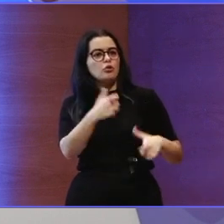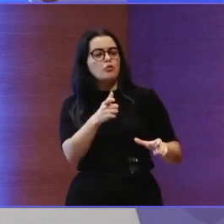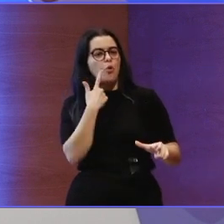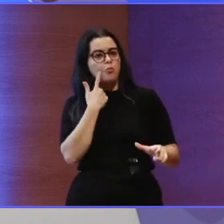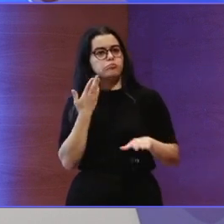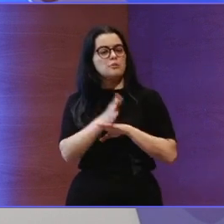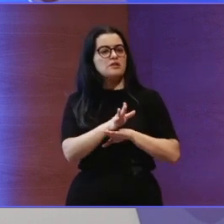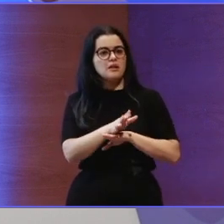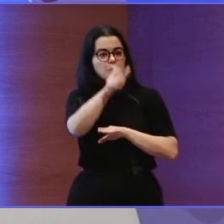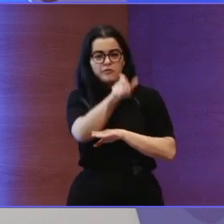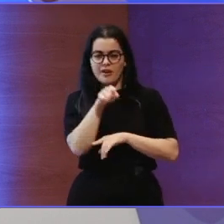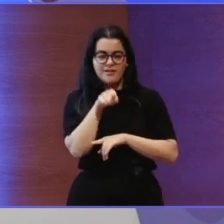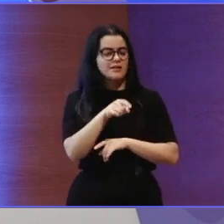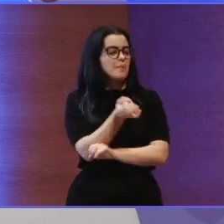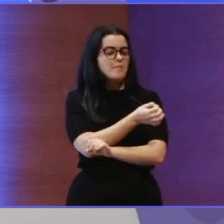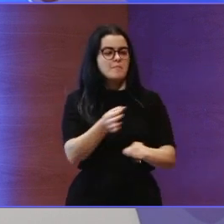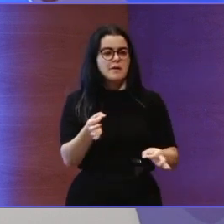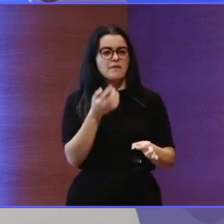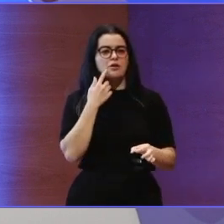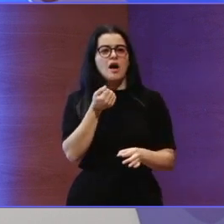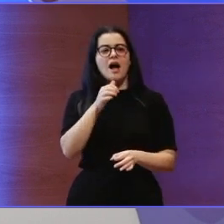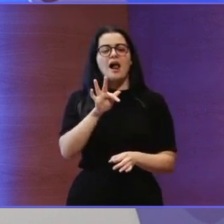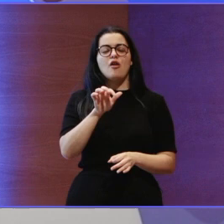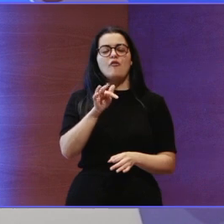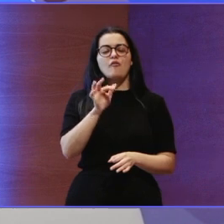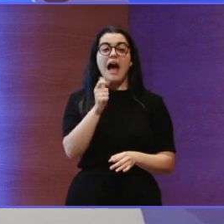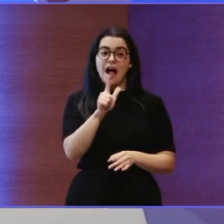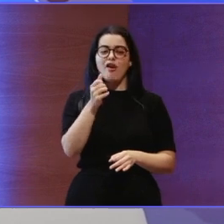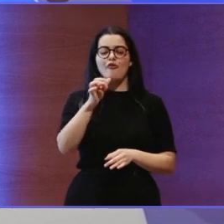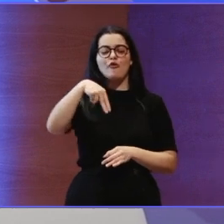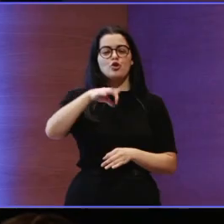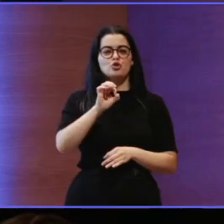dejo les dejo ya con Alfonso López y él nos presenta a sus invitados